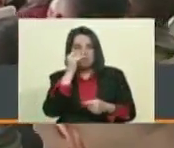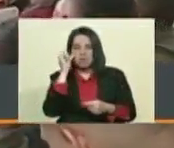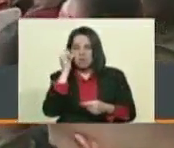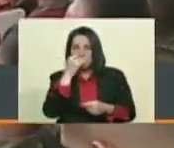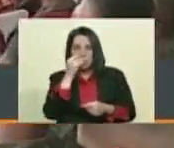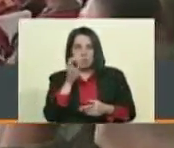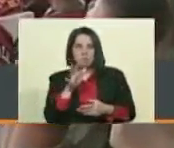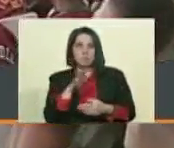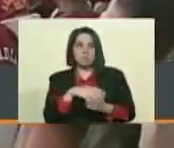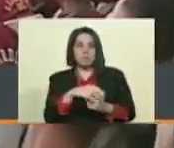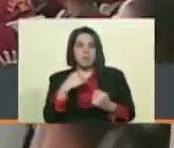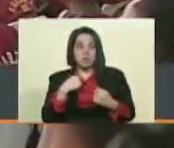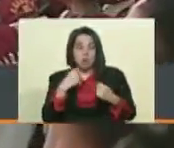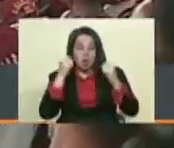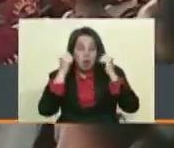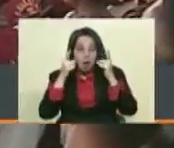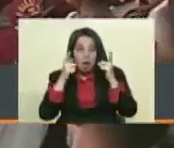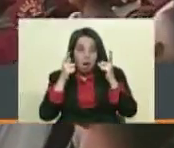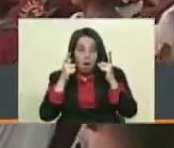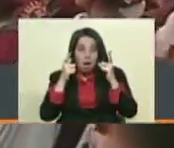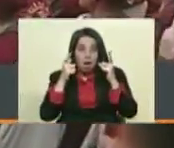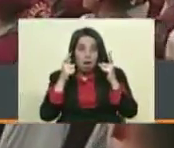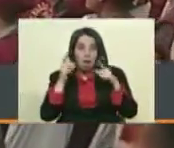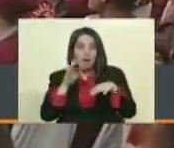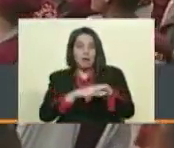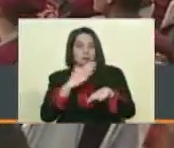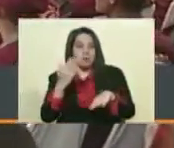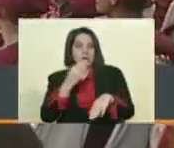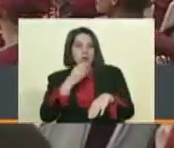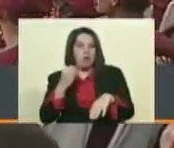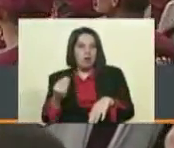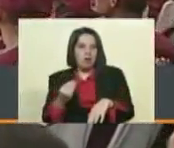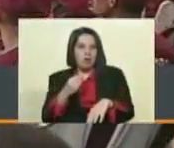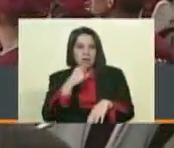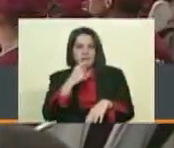vieron. Yo quedé asombrado, porque el muchacho reclama,